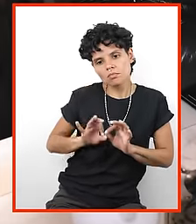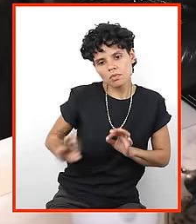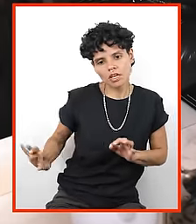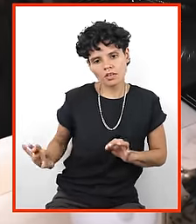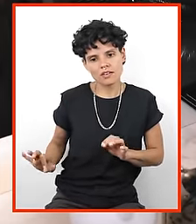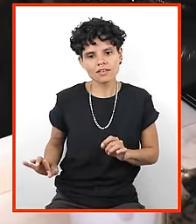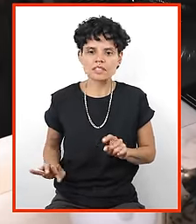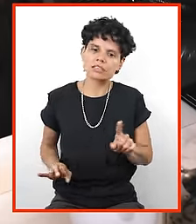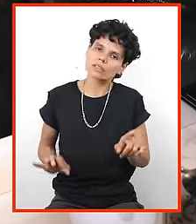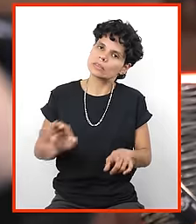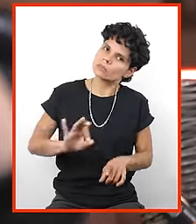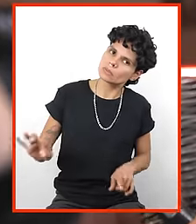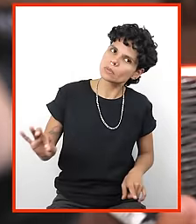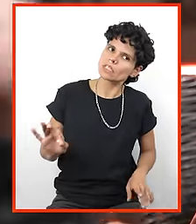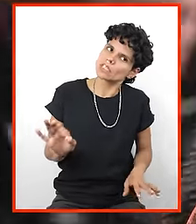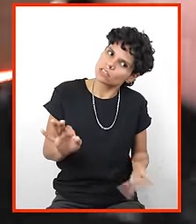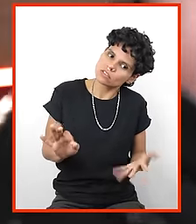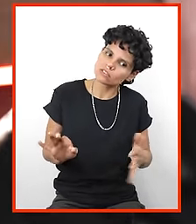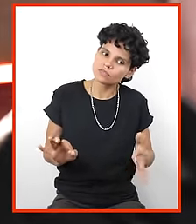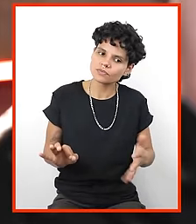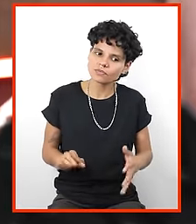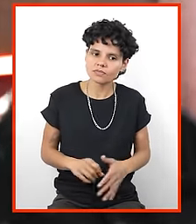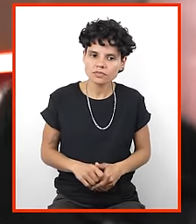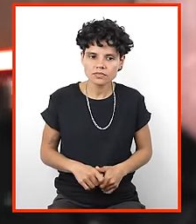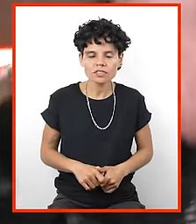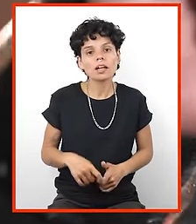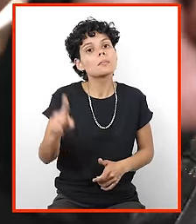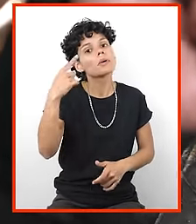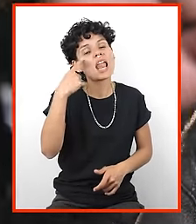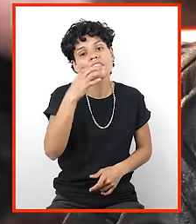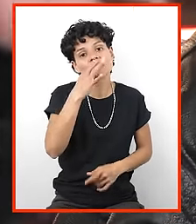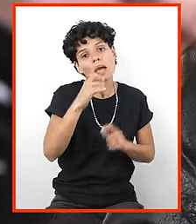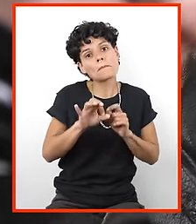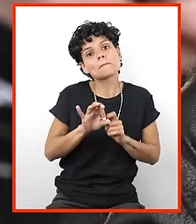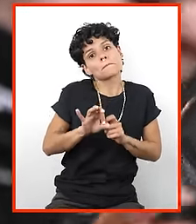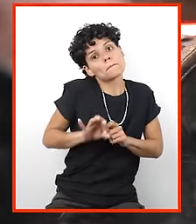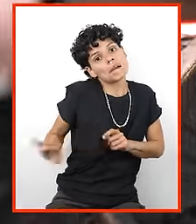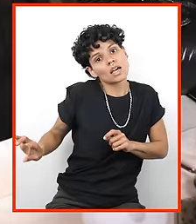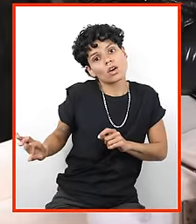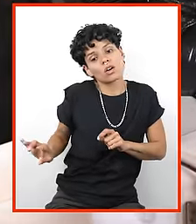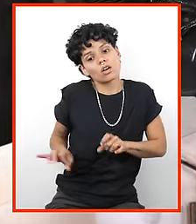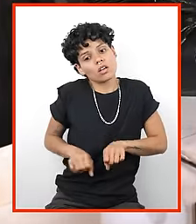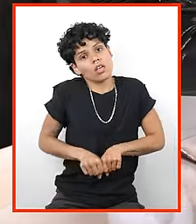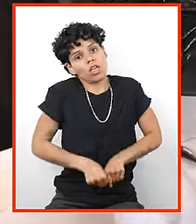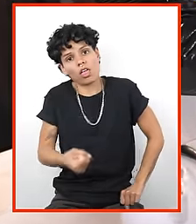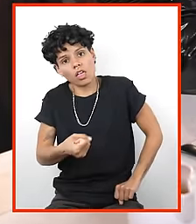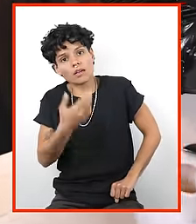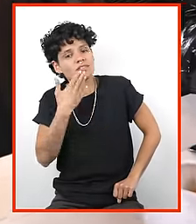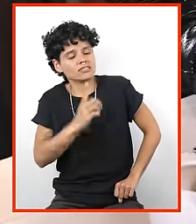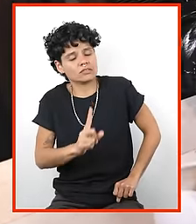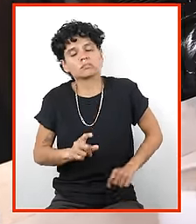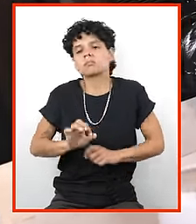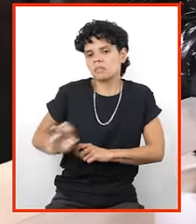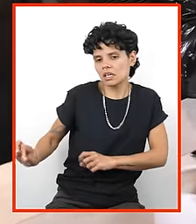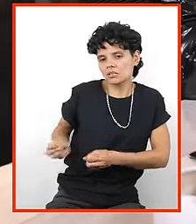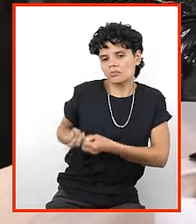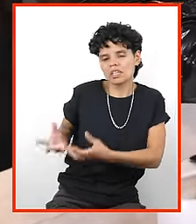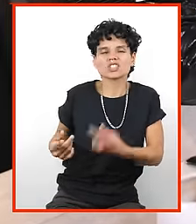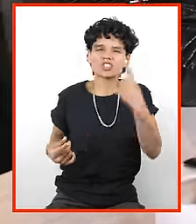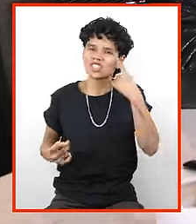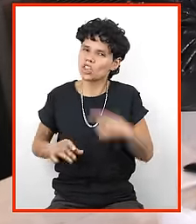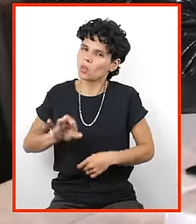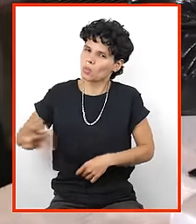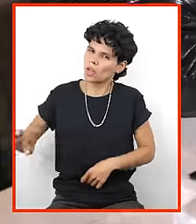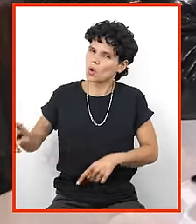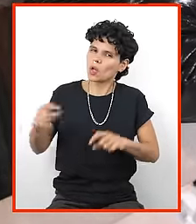No, un peo igual eso mejor, ya un... Mejor un pedito que un intestino rotito. Flato, no, de verdad. El peo es bastante más invasivo, encuentro. Pero encuentro que el